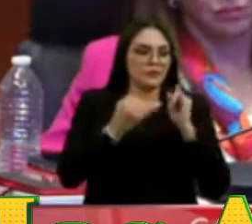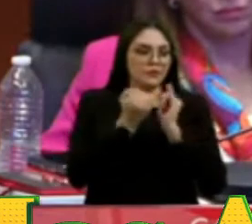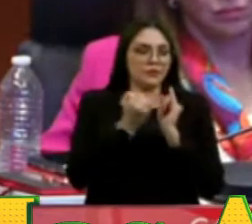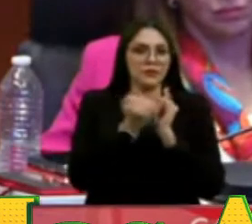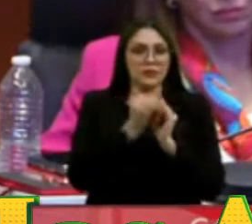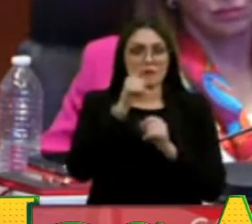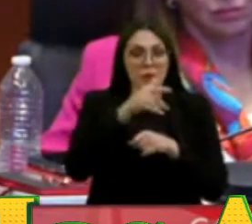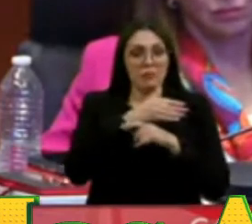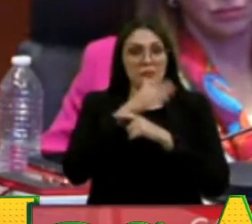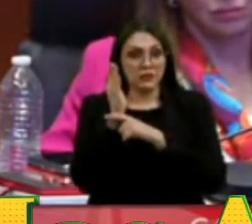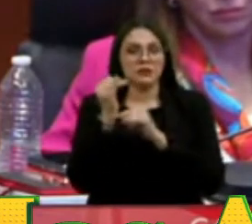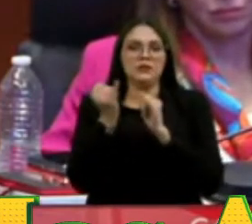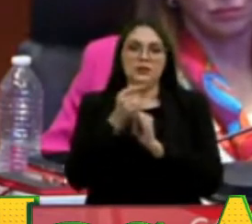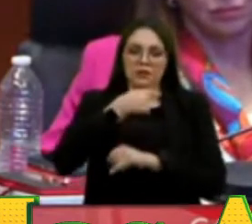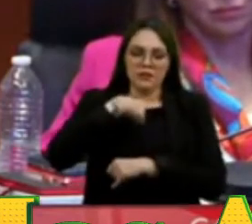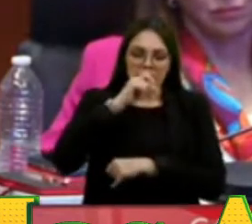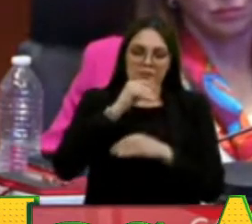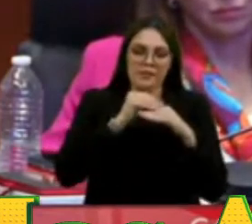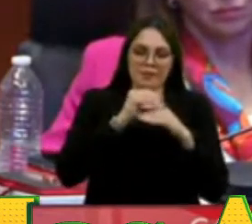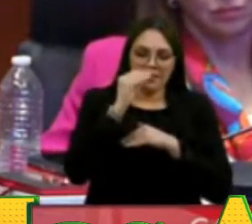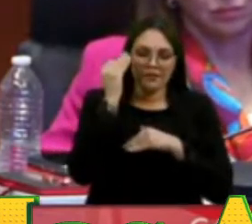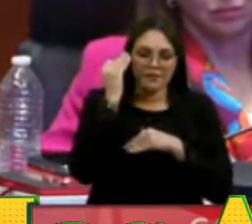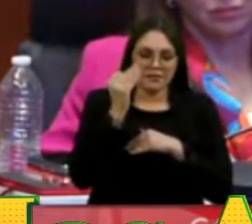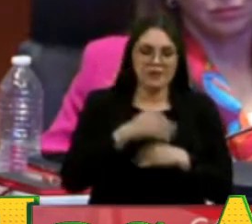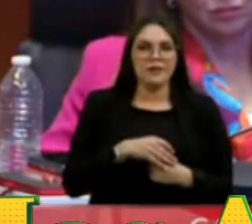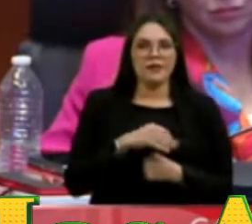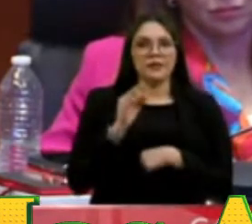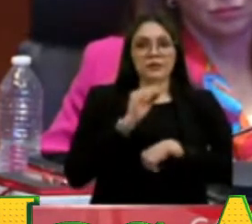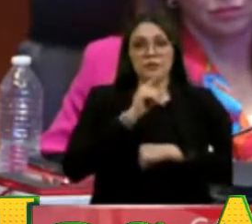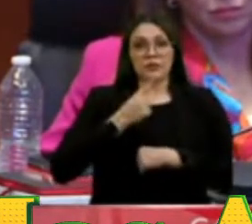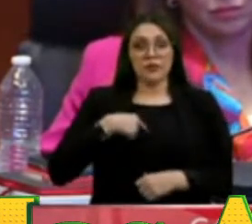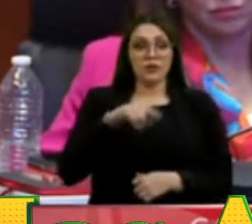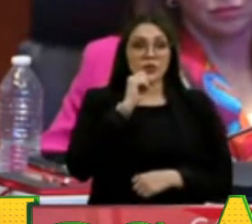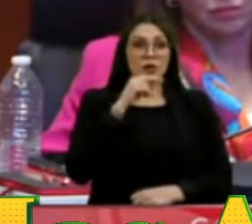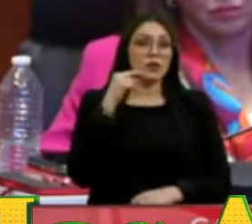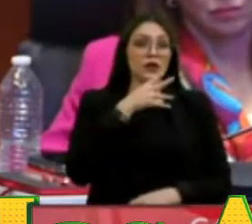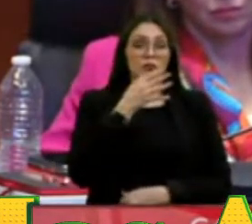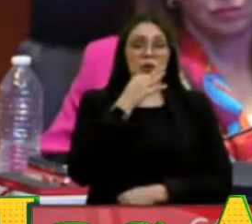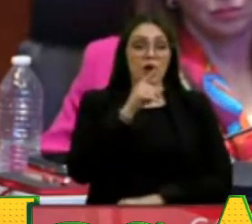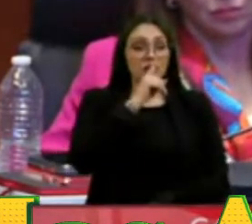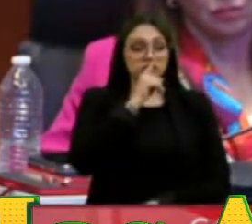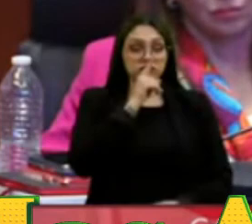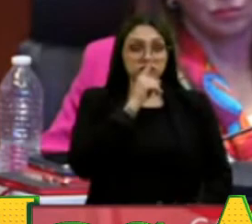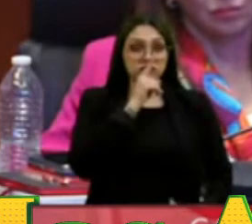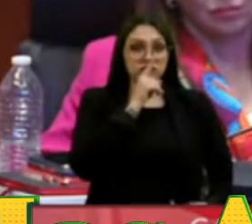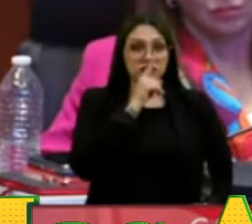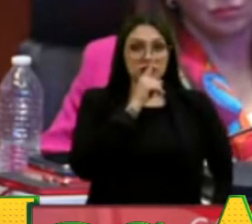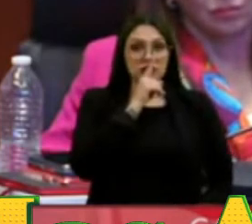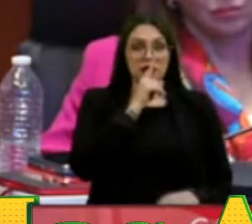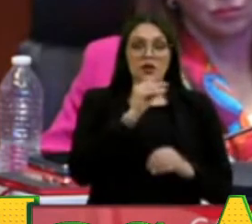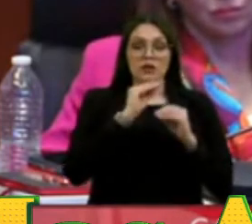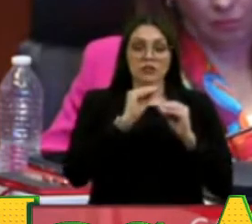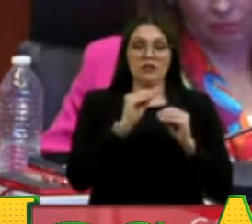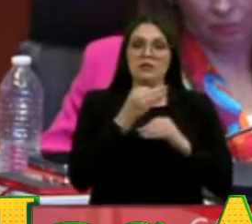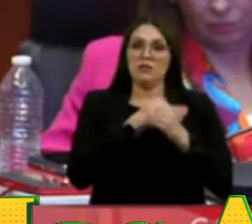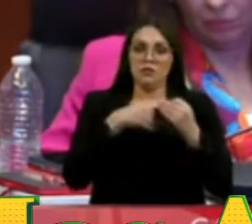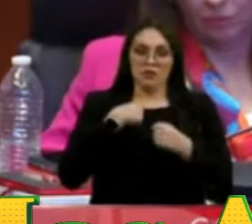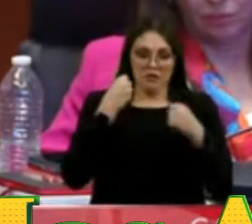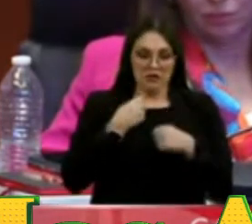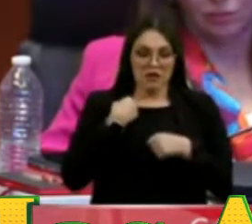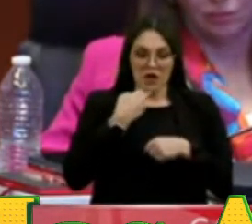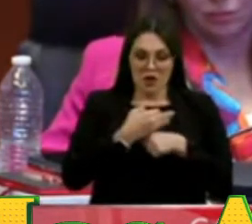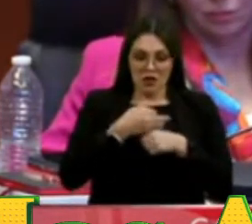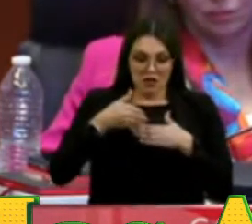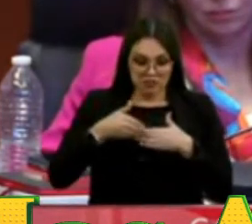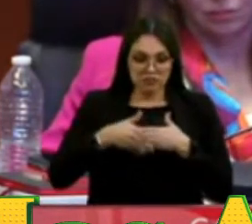poquito más, déjenos hablar un poquito más a todos. Y si nos va a callar a los 5 minutos, le aseguro que de aquí en adelante voy a estar